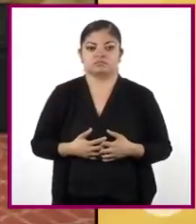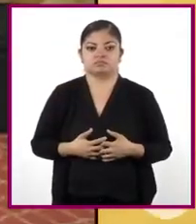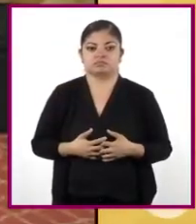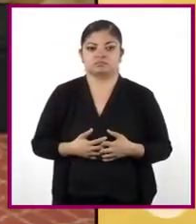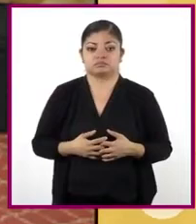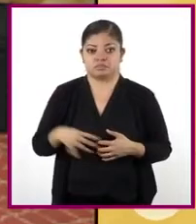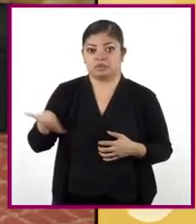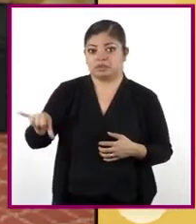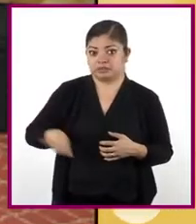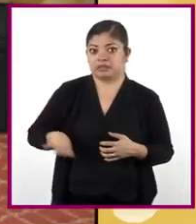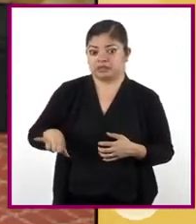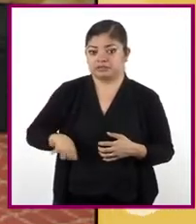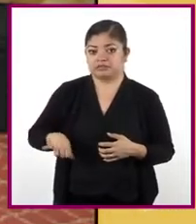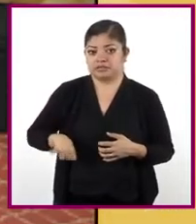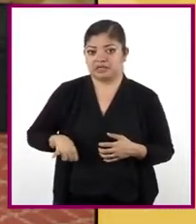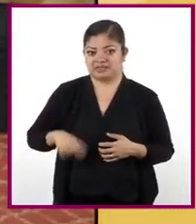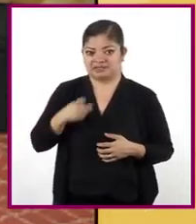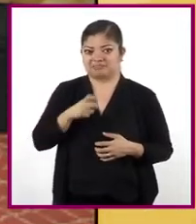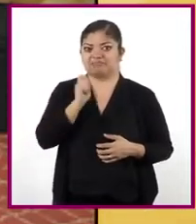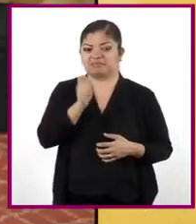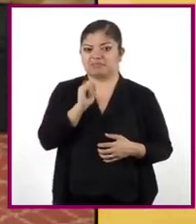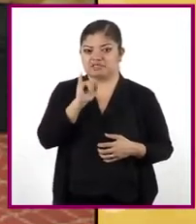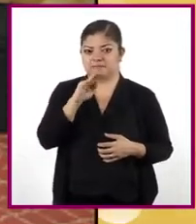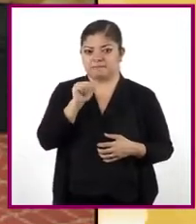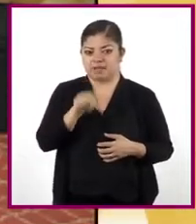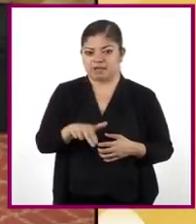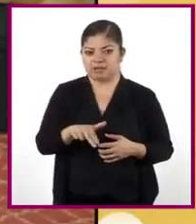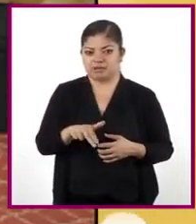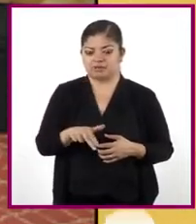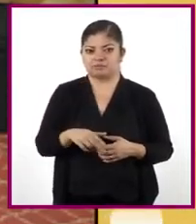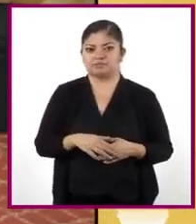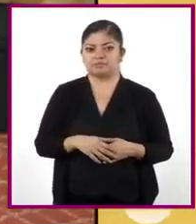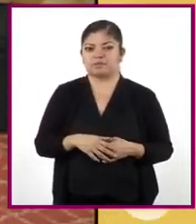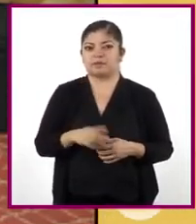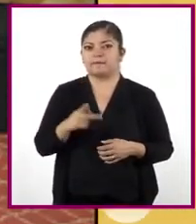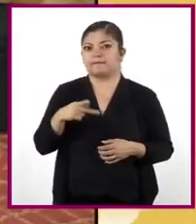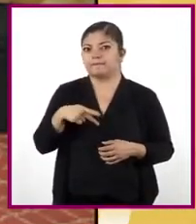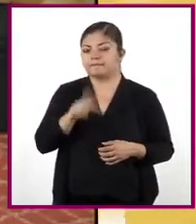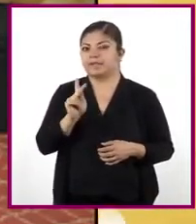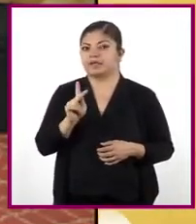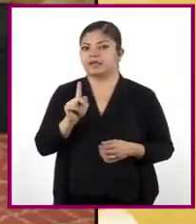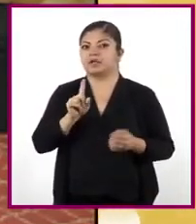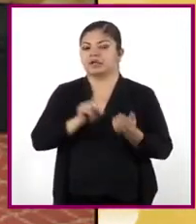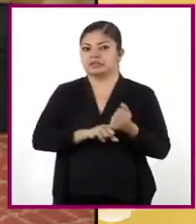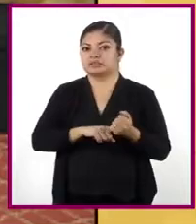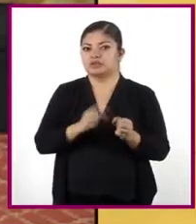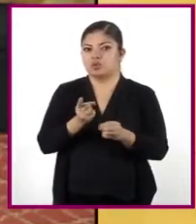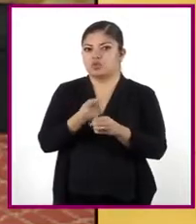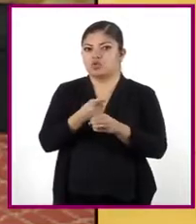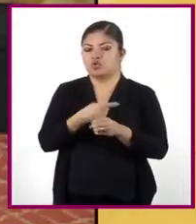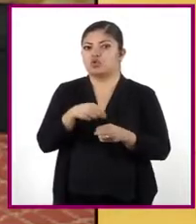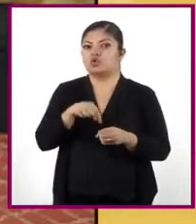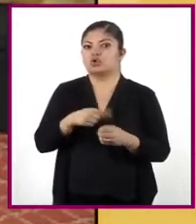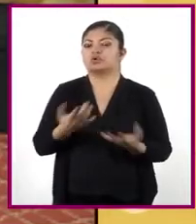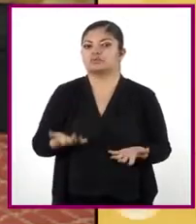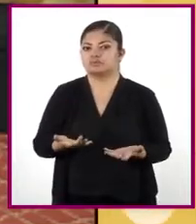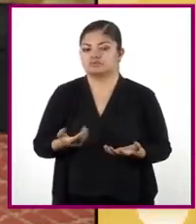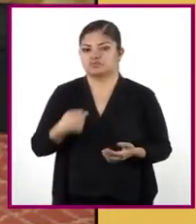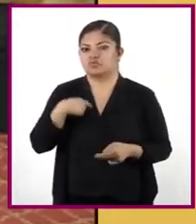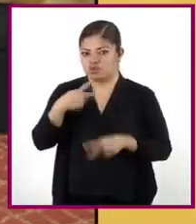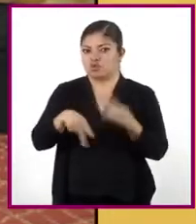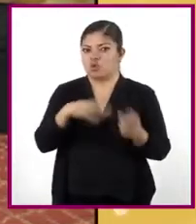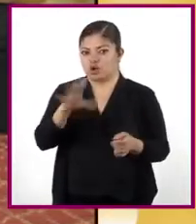Qué interesante ha resultado esto de los imanes, pero ¿qué hay acerca de las brújulas? Voy a